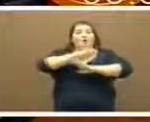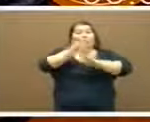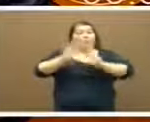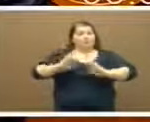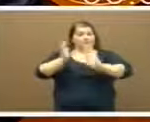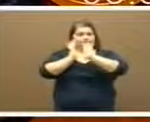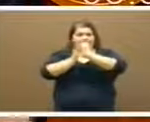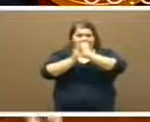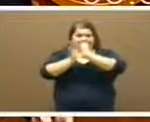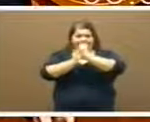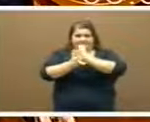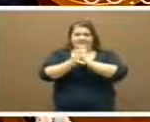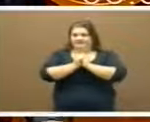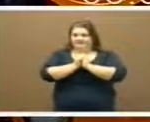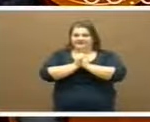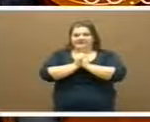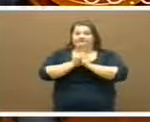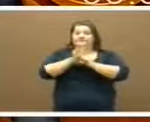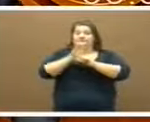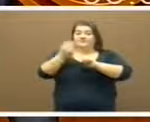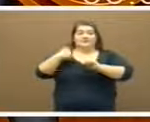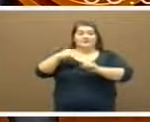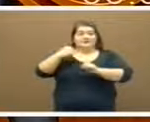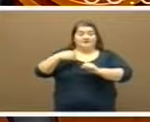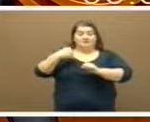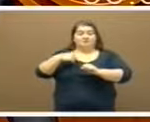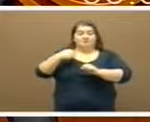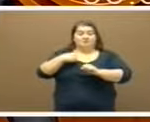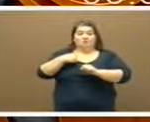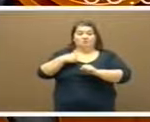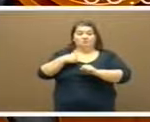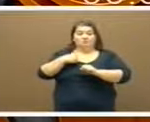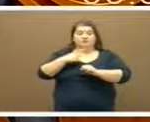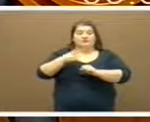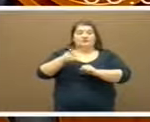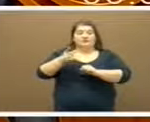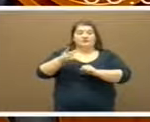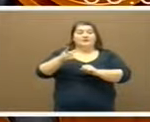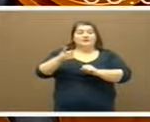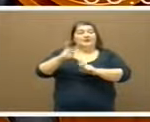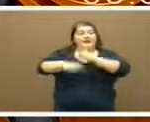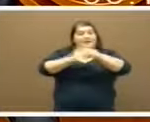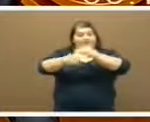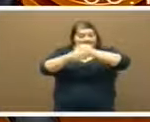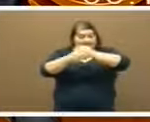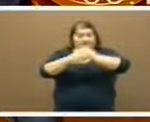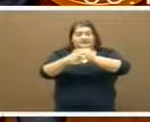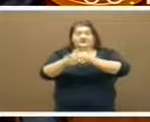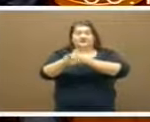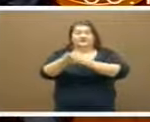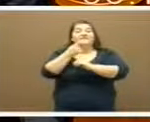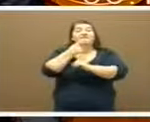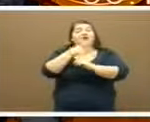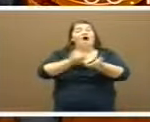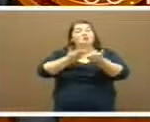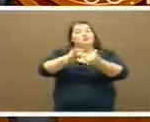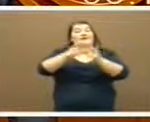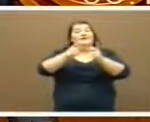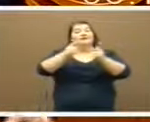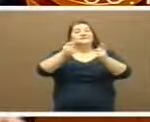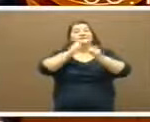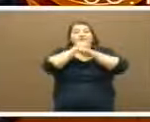interviniente. ¿Nos presenta usted una enmienda porque considera que en esa parte de ayuda a la difusión de